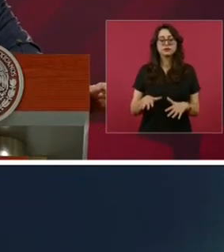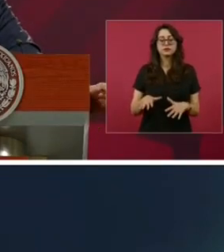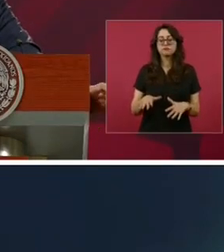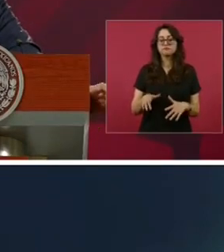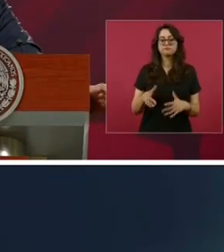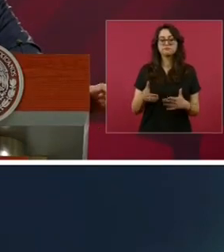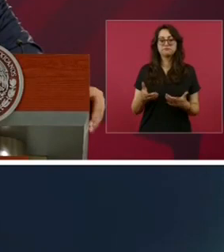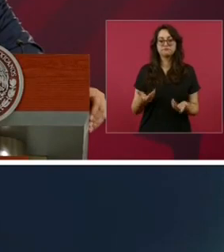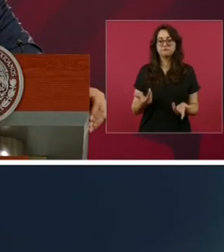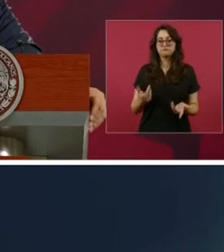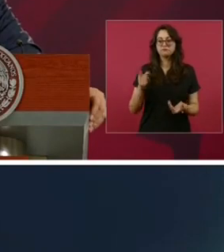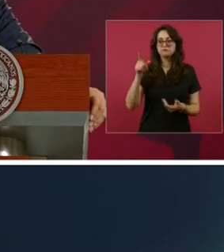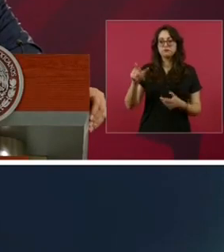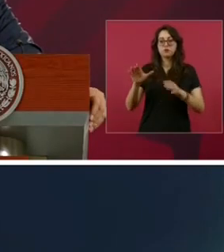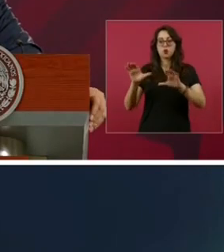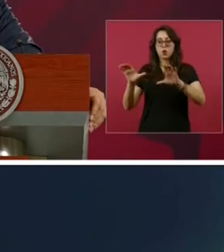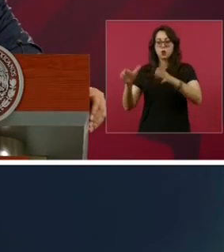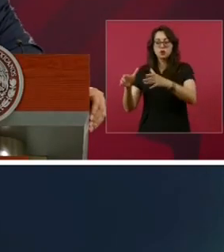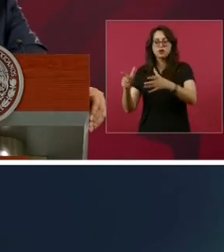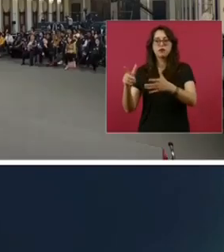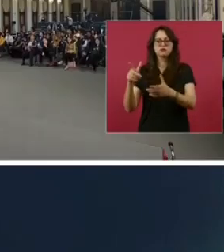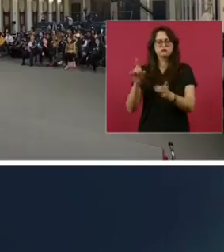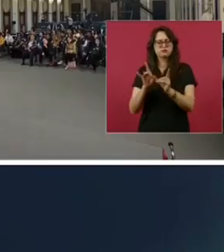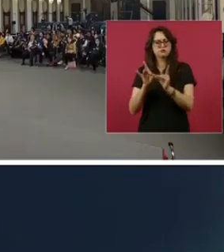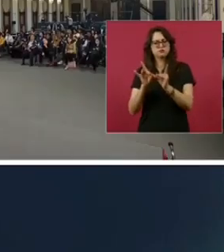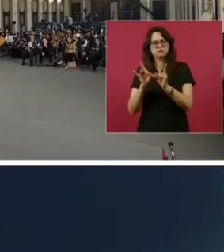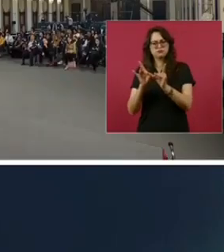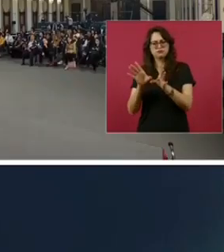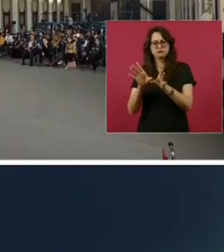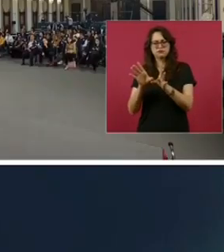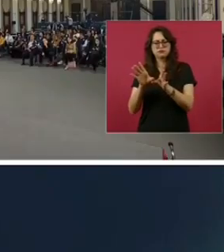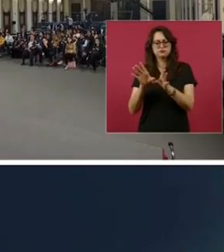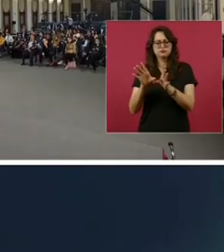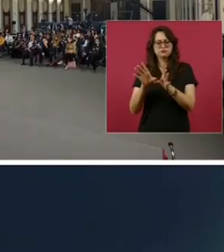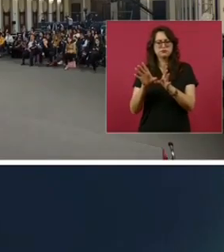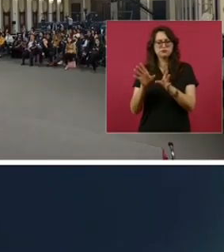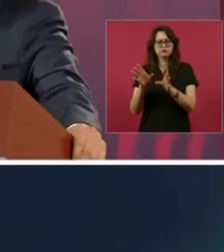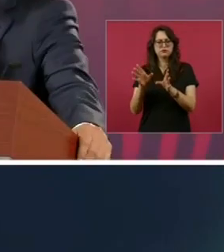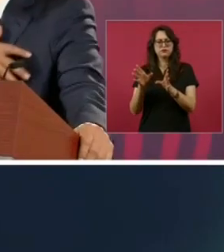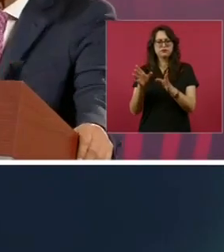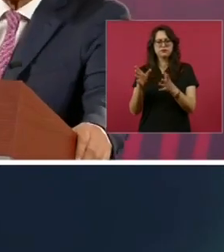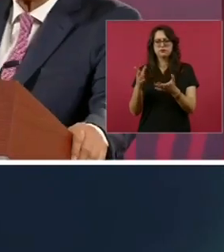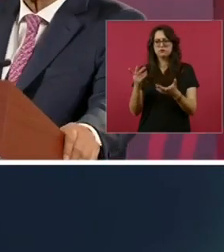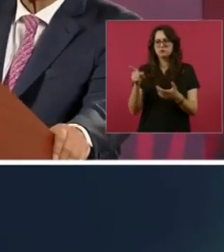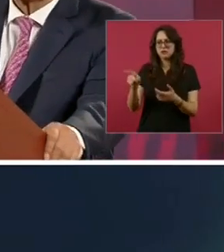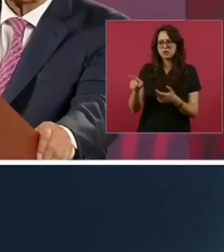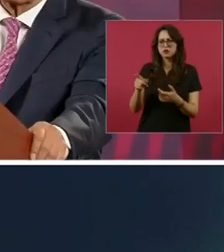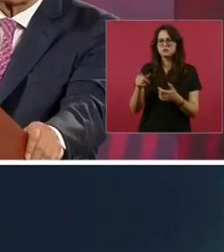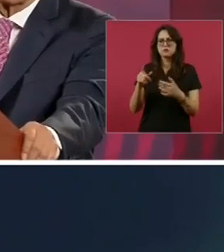algún grupo de la delincuencia, y usan los que trabajan en las comunidades un chaleco